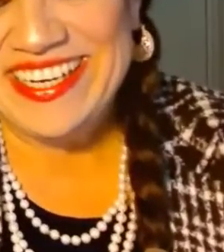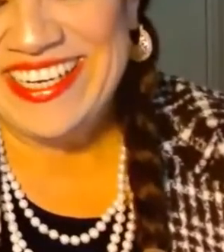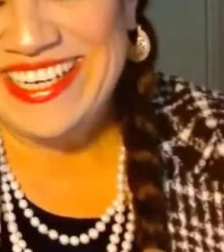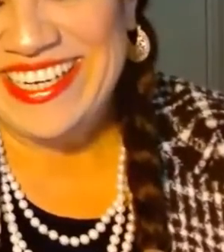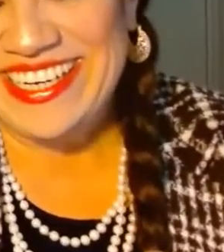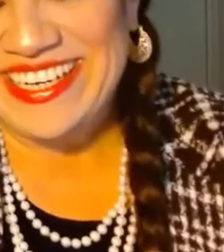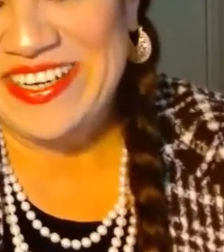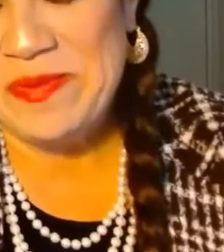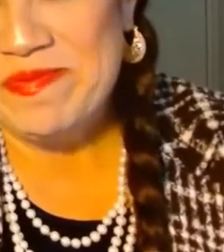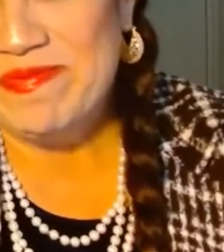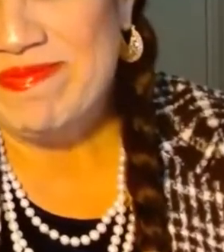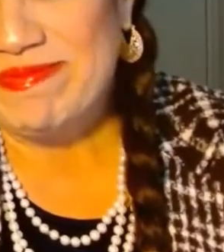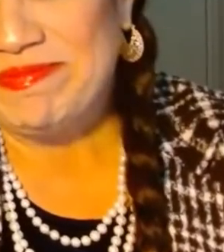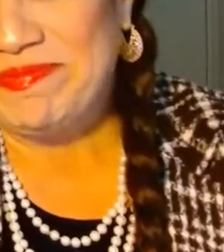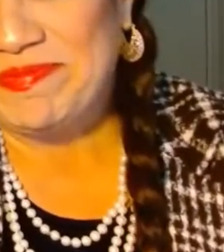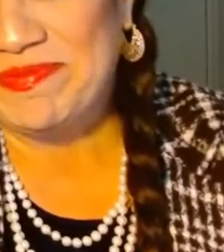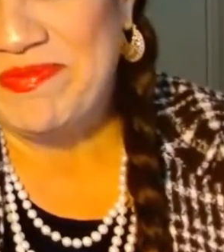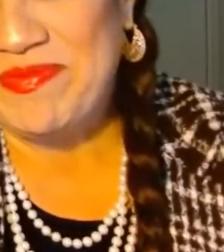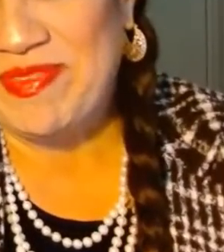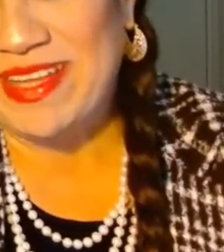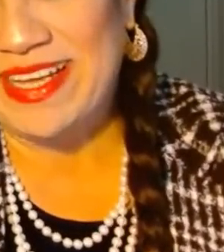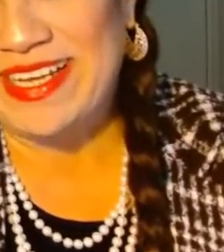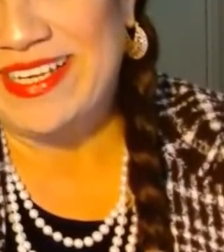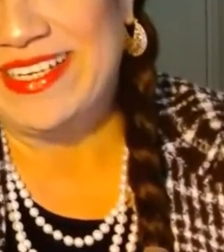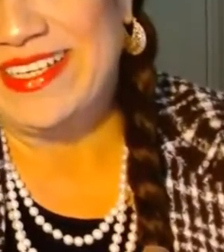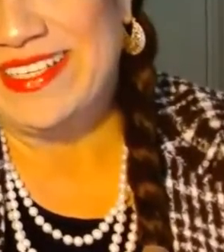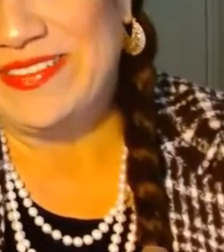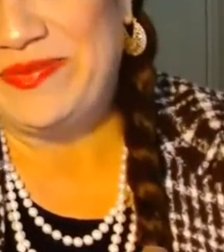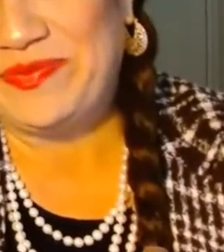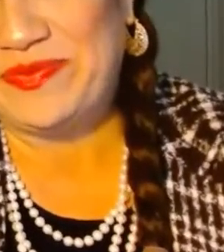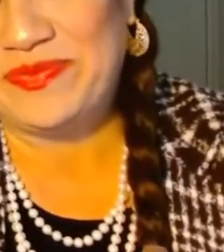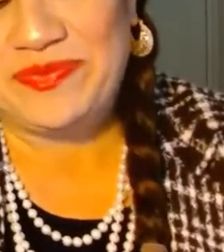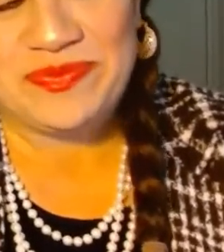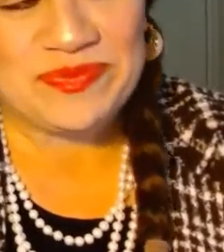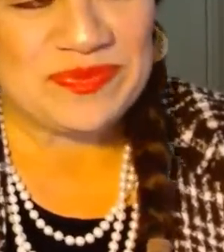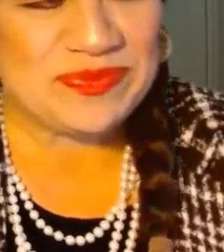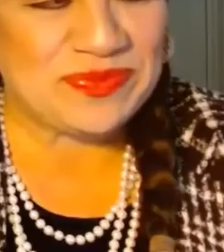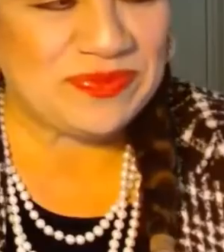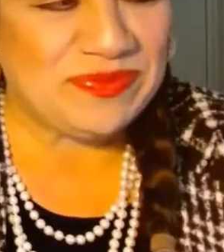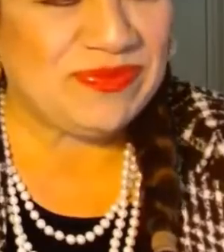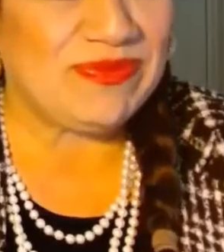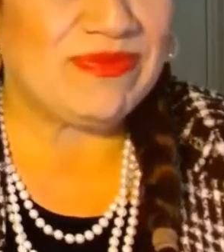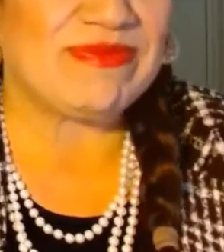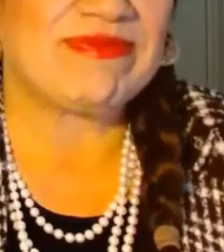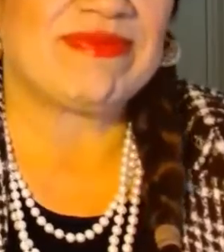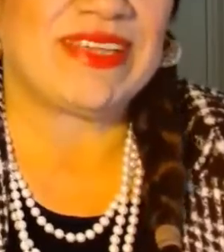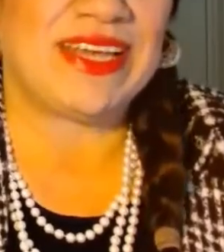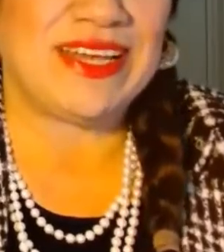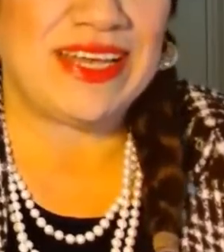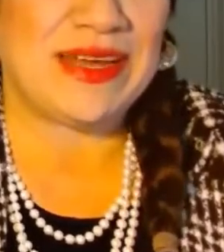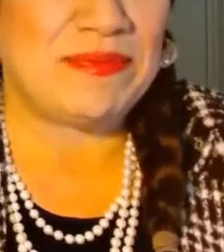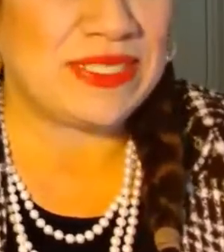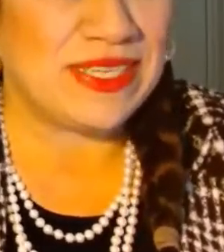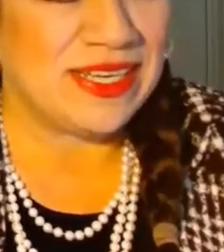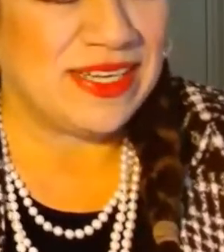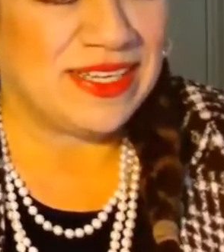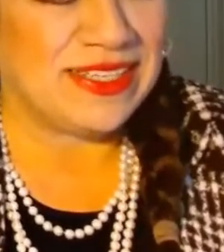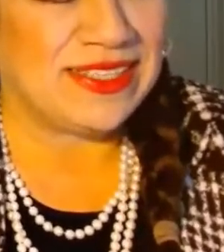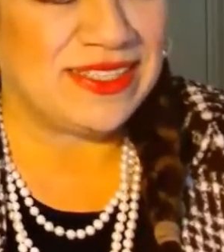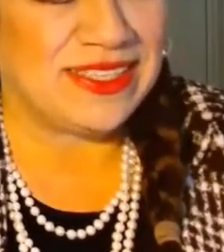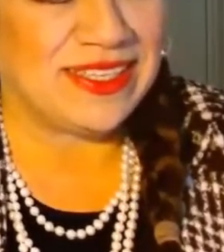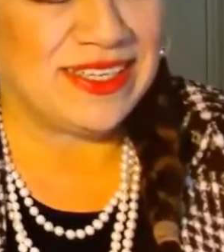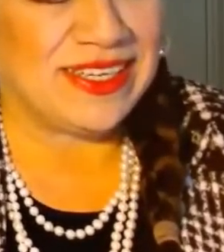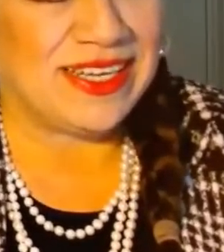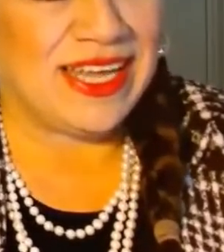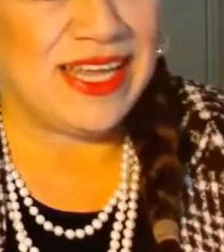Necaxa, no mencionó a Guadalajara. No mencionó al San Luis Potosí, pues no, tiene razón